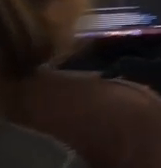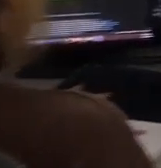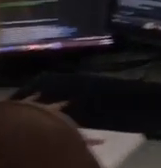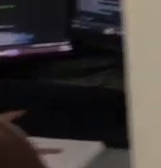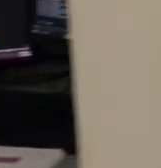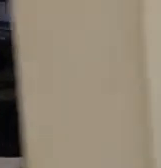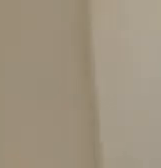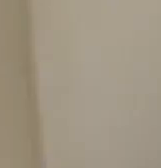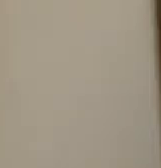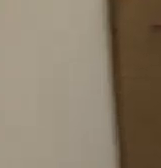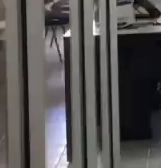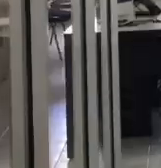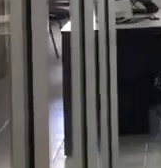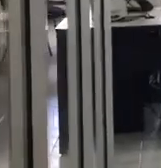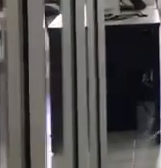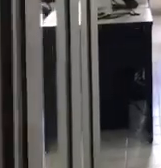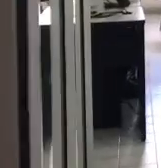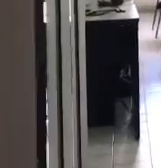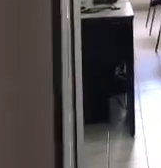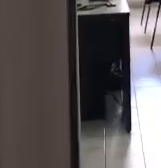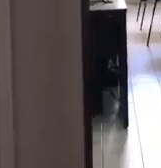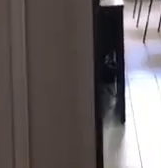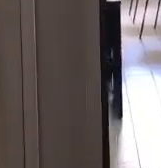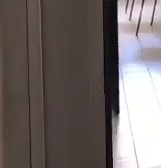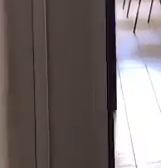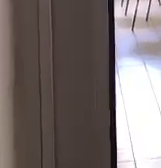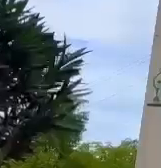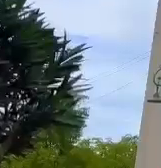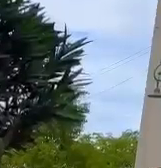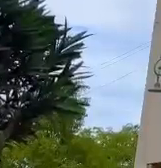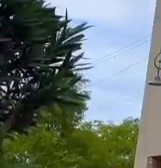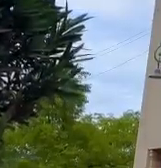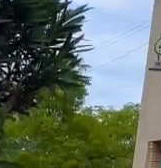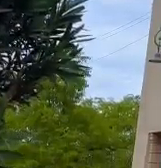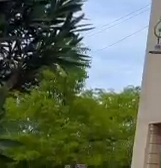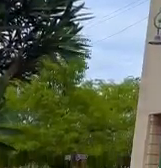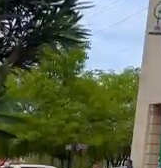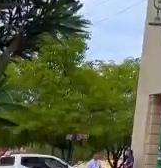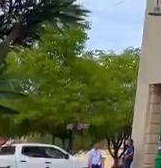Transparencia y Protección de Datos Personales y la Dirección de Informática.